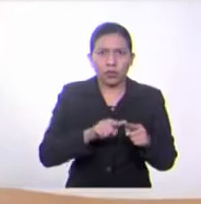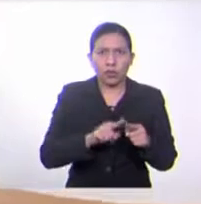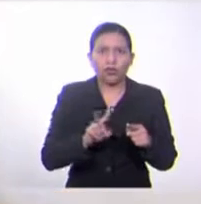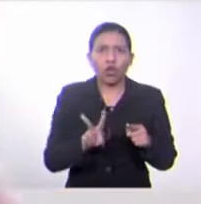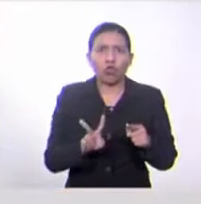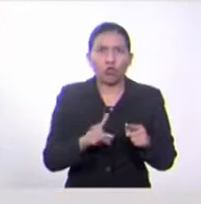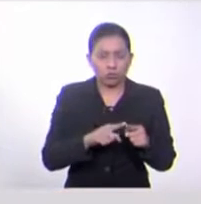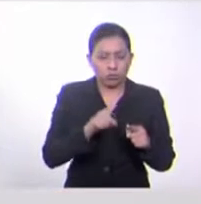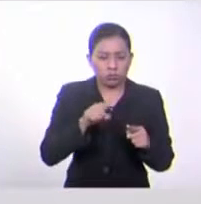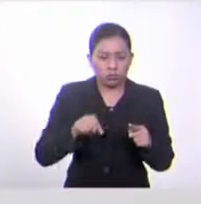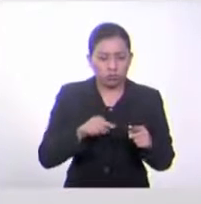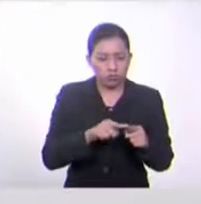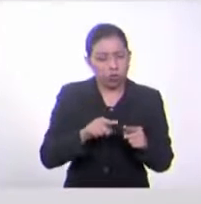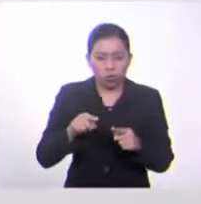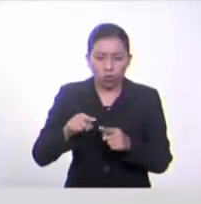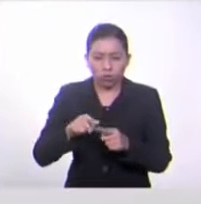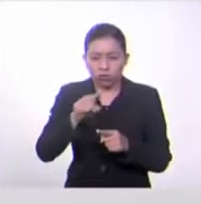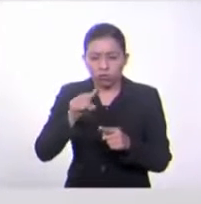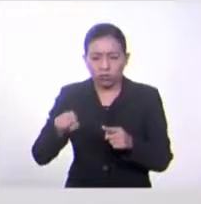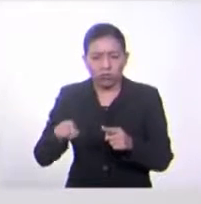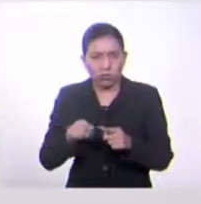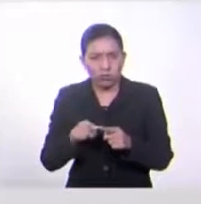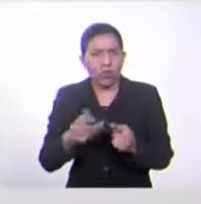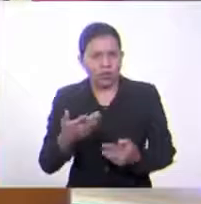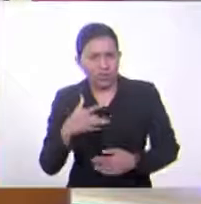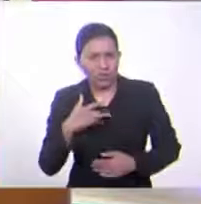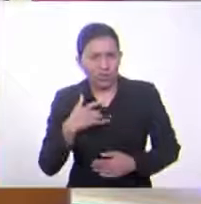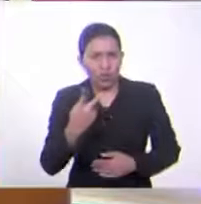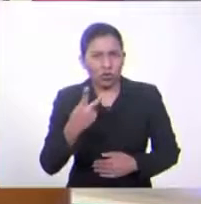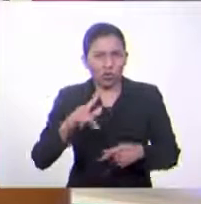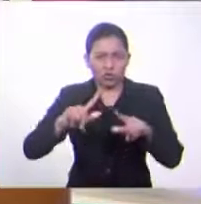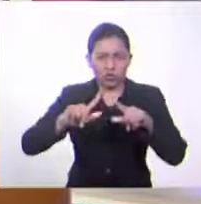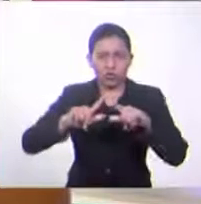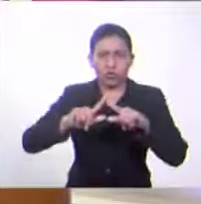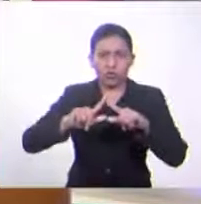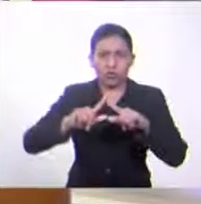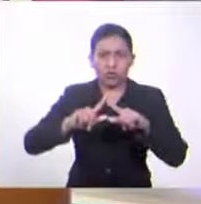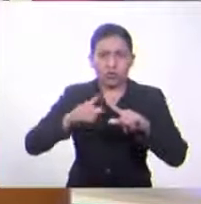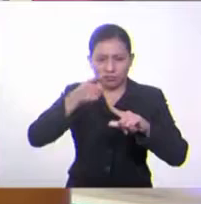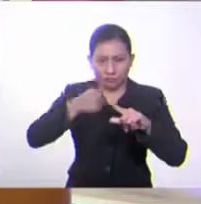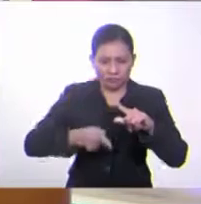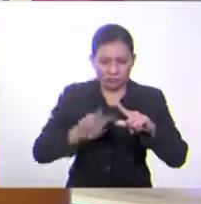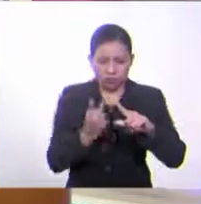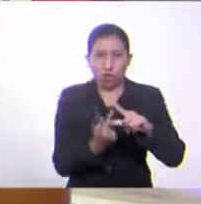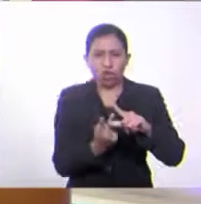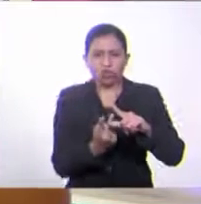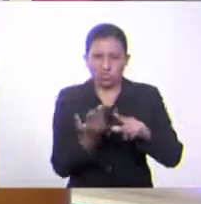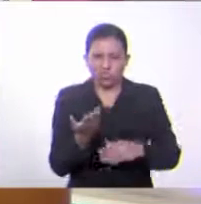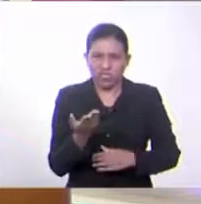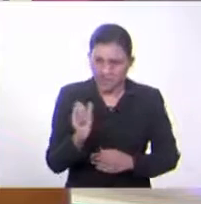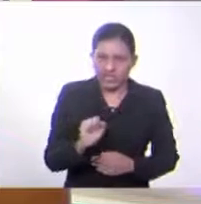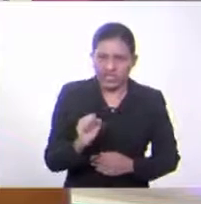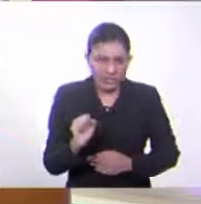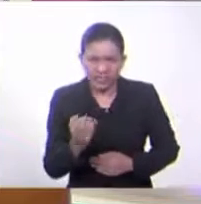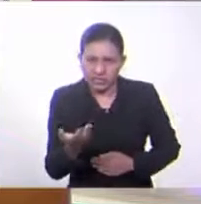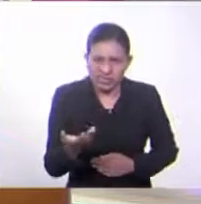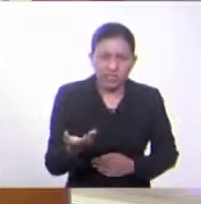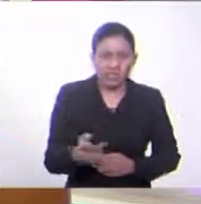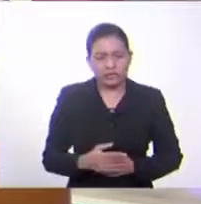Sí, correcto. ¿En casa observan eso? Sí. Sí. Oí allá al fondo que dijeron sí. Qué